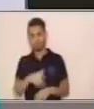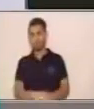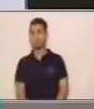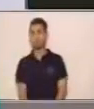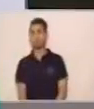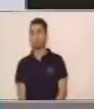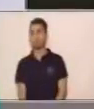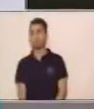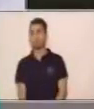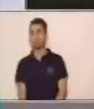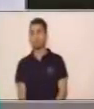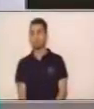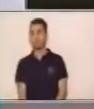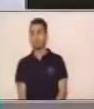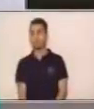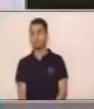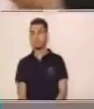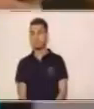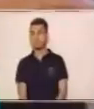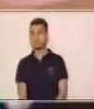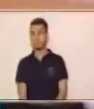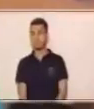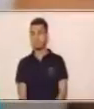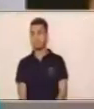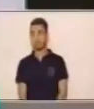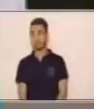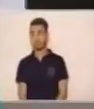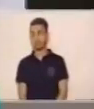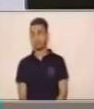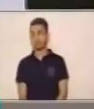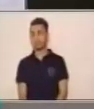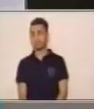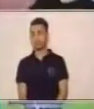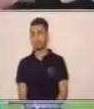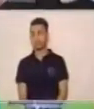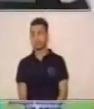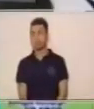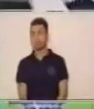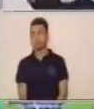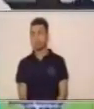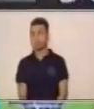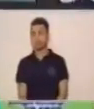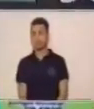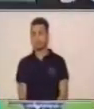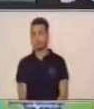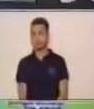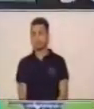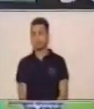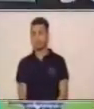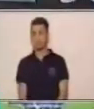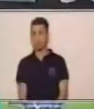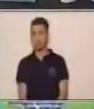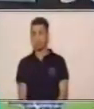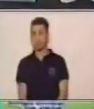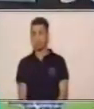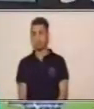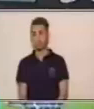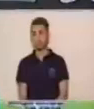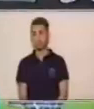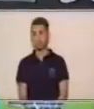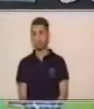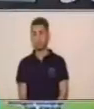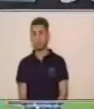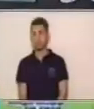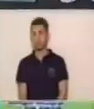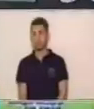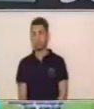¿De acuerdo? Si tú tienes en casa, ¿verdad? También puedes una regla, ¿verdad?